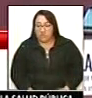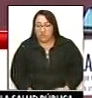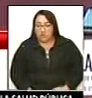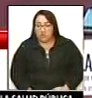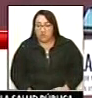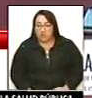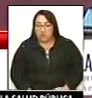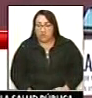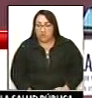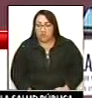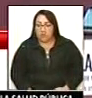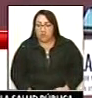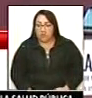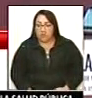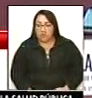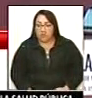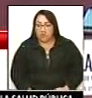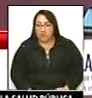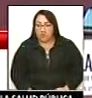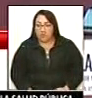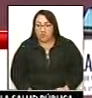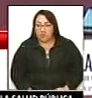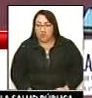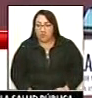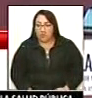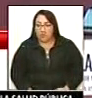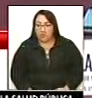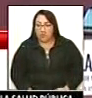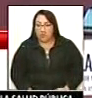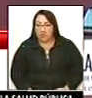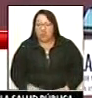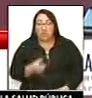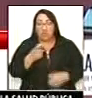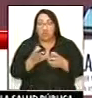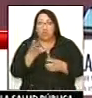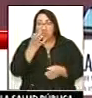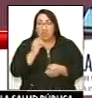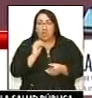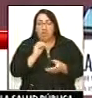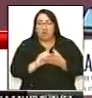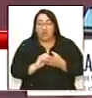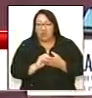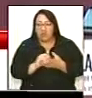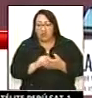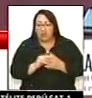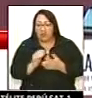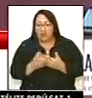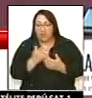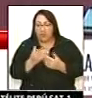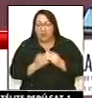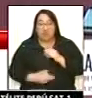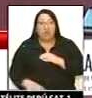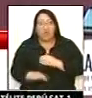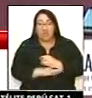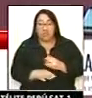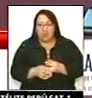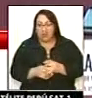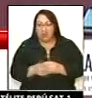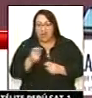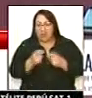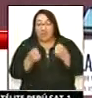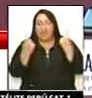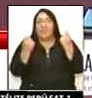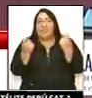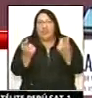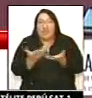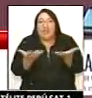de los magistrados. La gente se queja, la gente hay que hablarle con castellano fácil, básico, que la gente